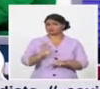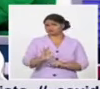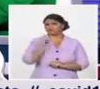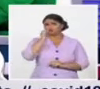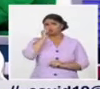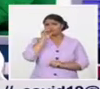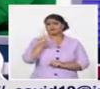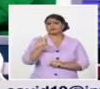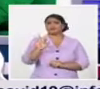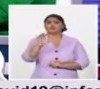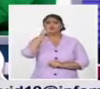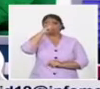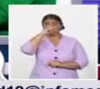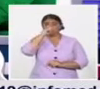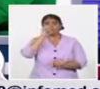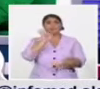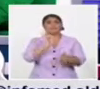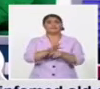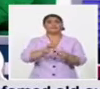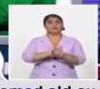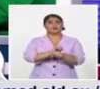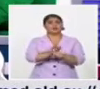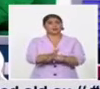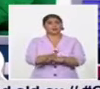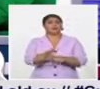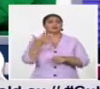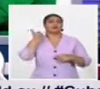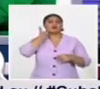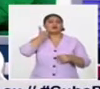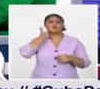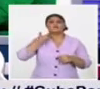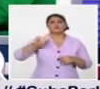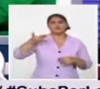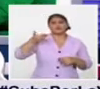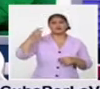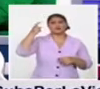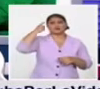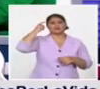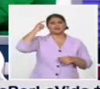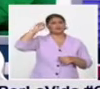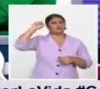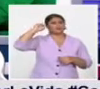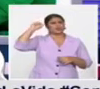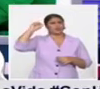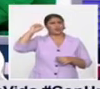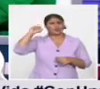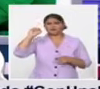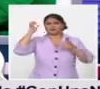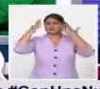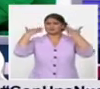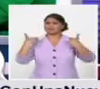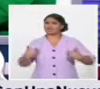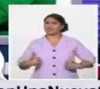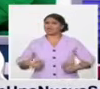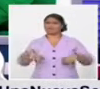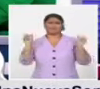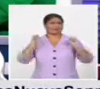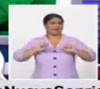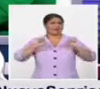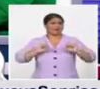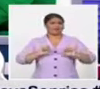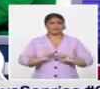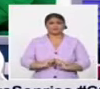con fiebre, cefalea, dolor de cabeza y malestar general. Fallece un hombre muy